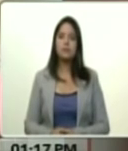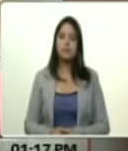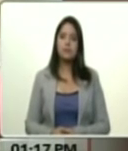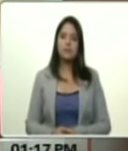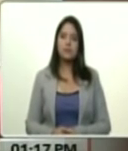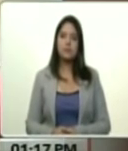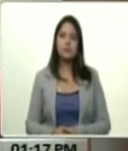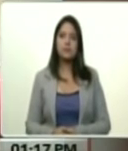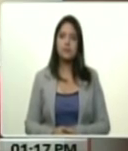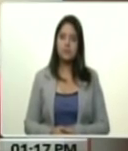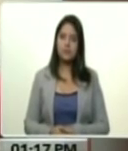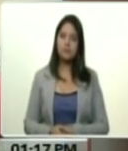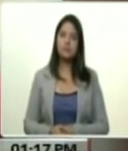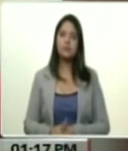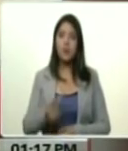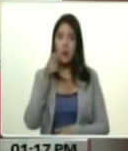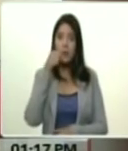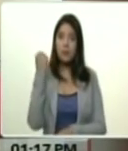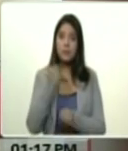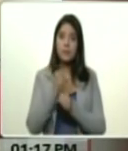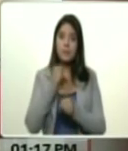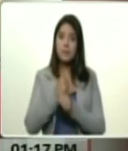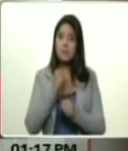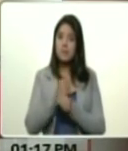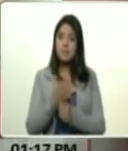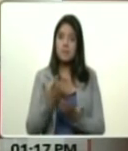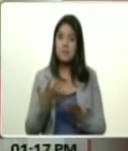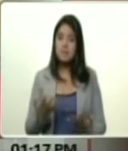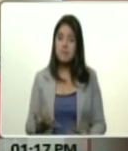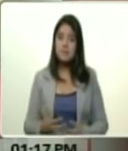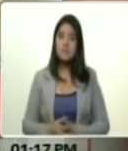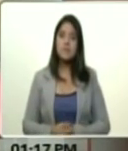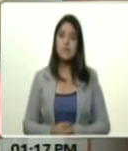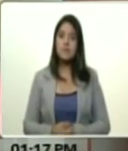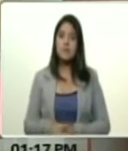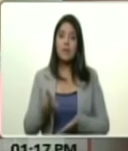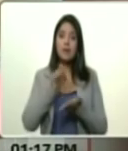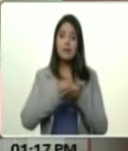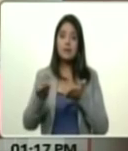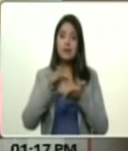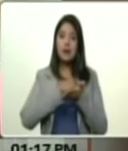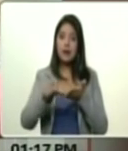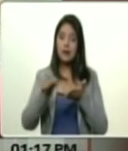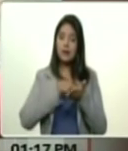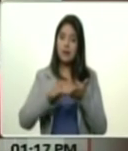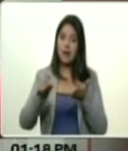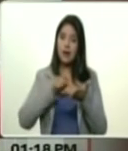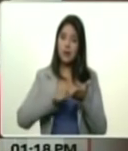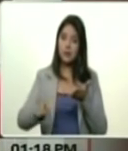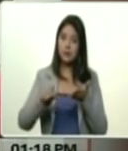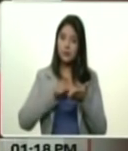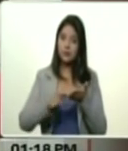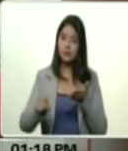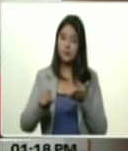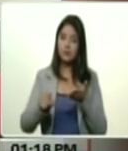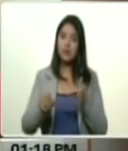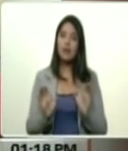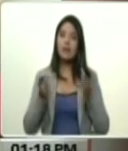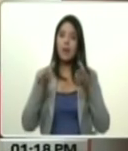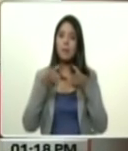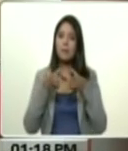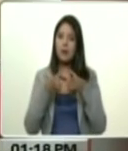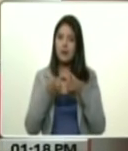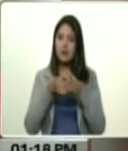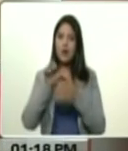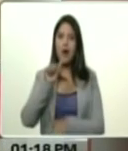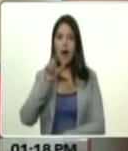se desempeñaba o fungía como el secretario de municipal del Partido Acción